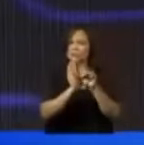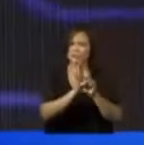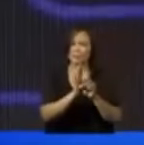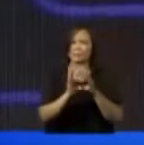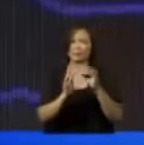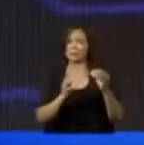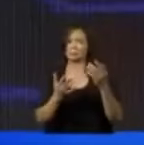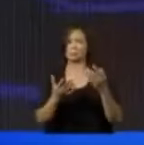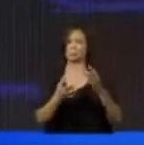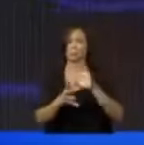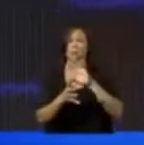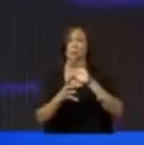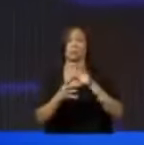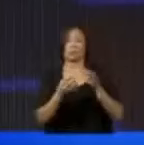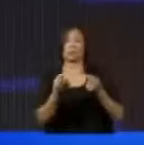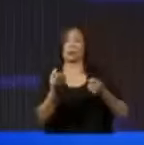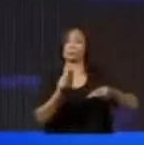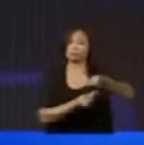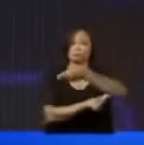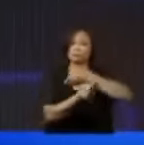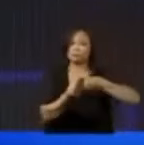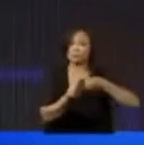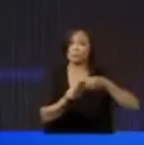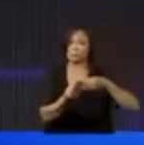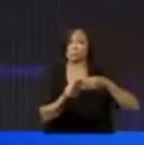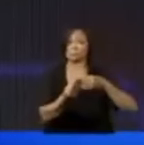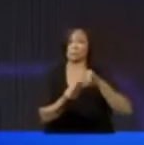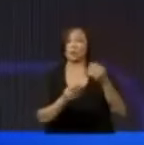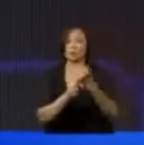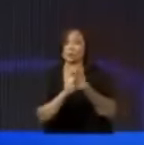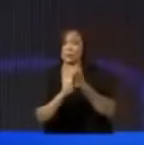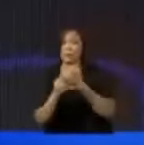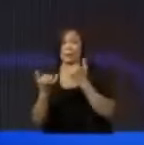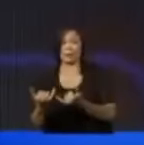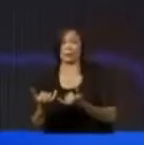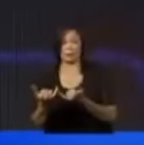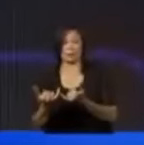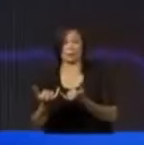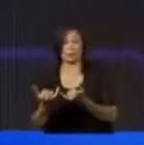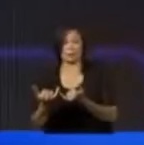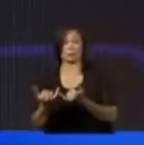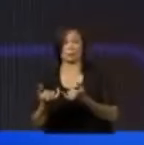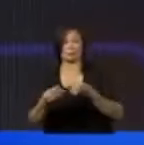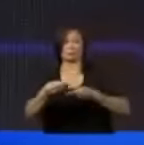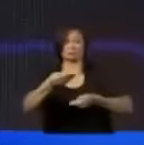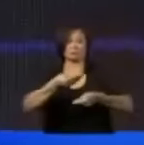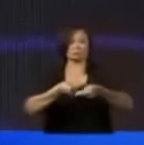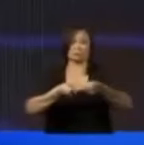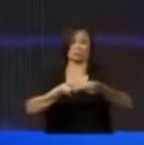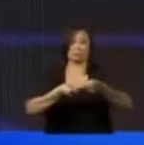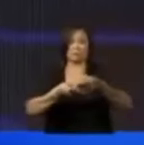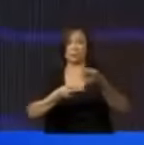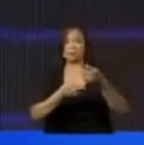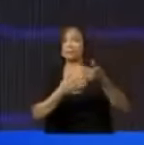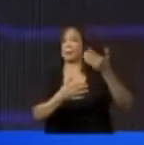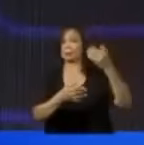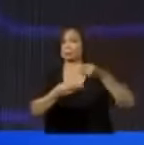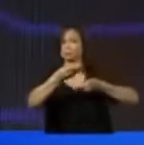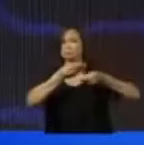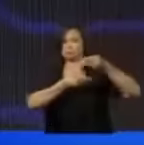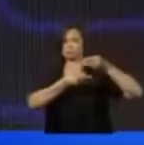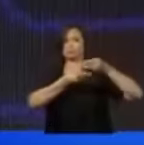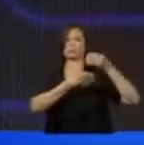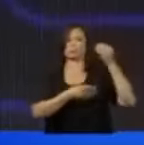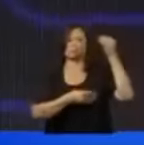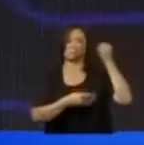se fundamentaba en una solidaridad intergeneracional. Los trabajadores de ahora se solidarizan con los trabajadores del pasado que han pasado